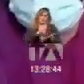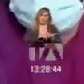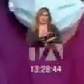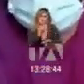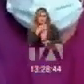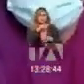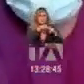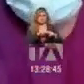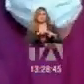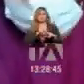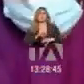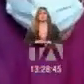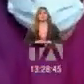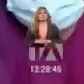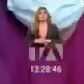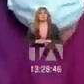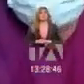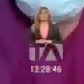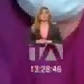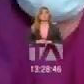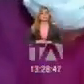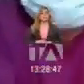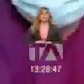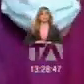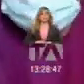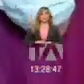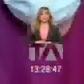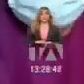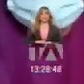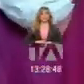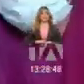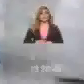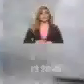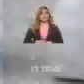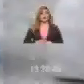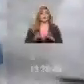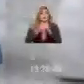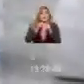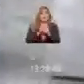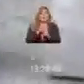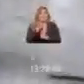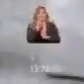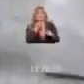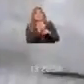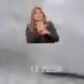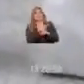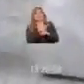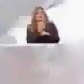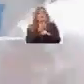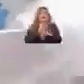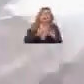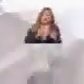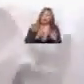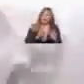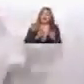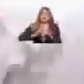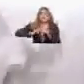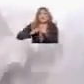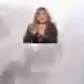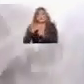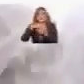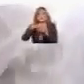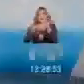atendiendo la única discrepancia que ellos dijeron que nuestro estudio podría tener. Si esto se reconfirma con un